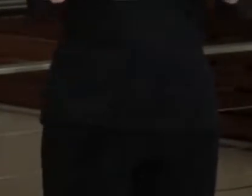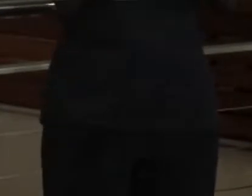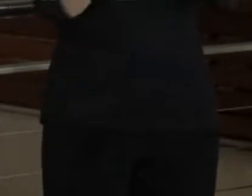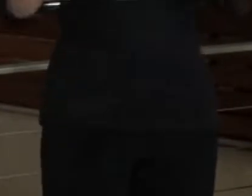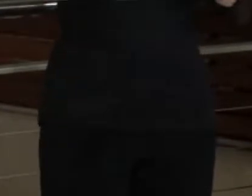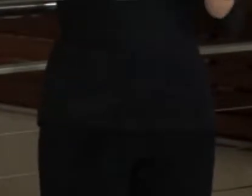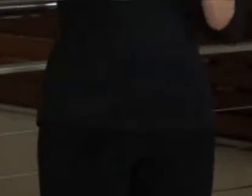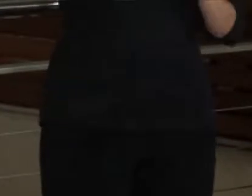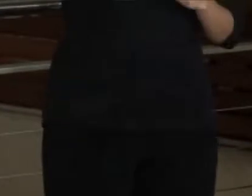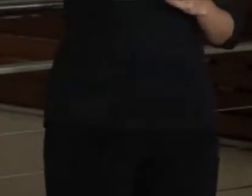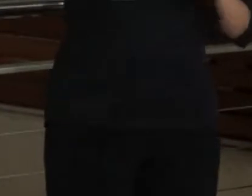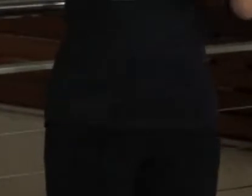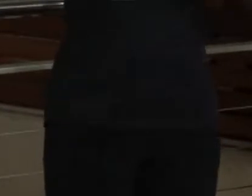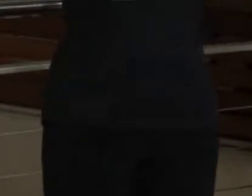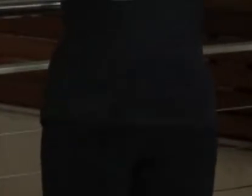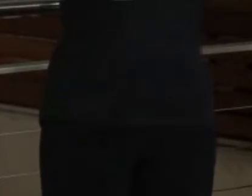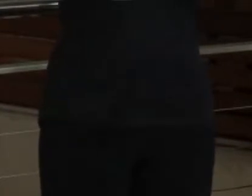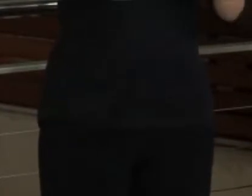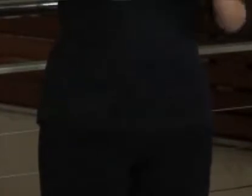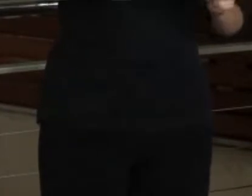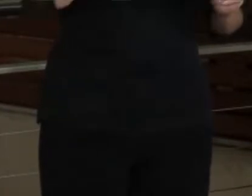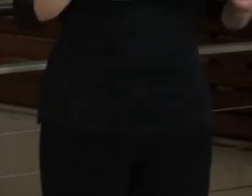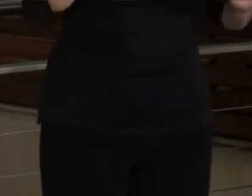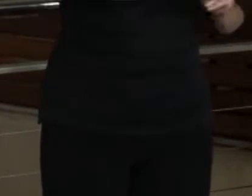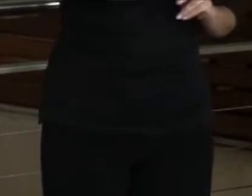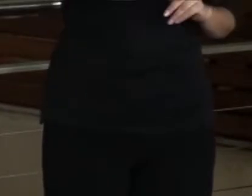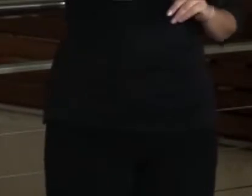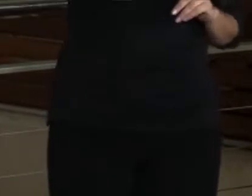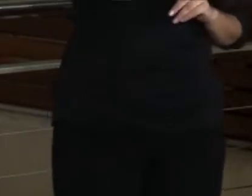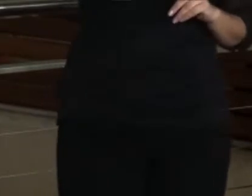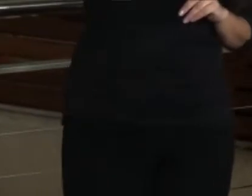si me contestan cuando no sé